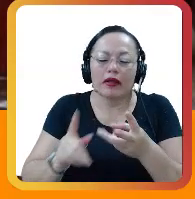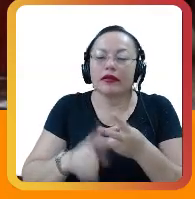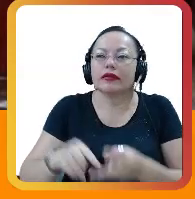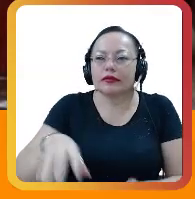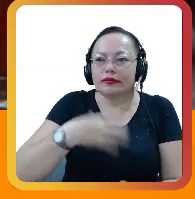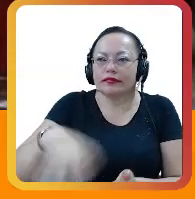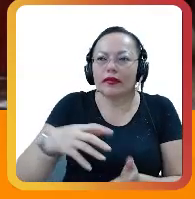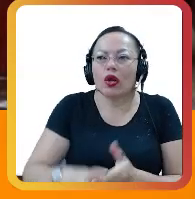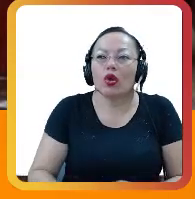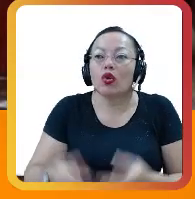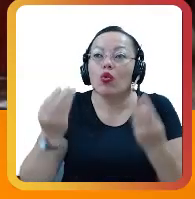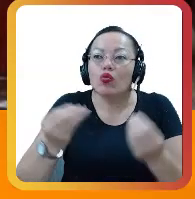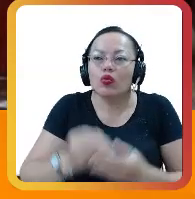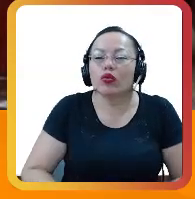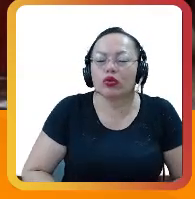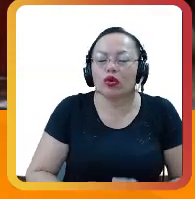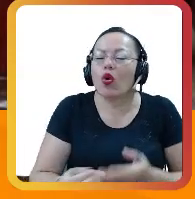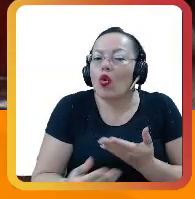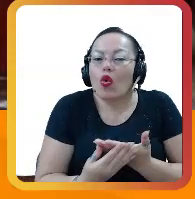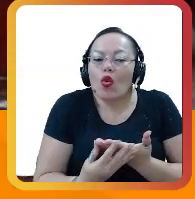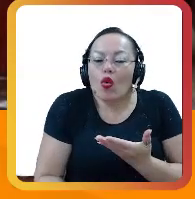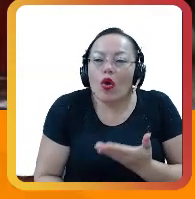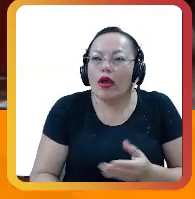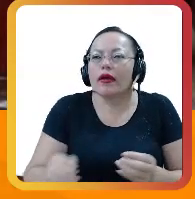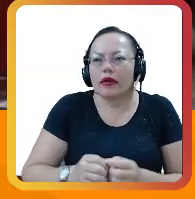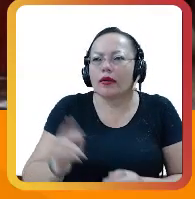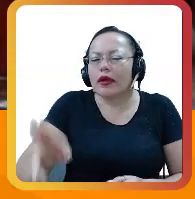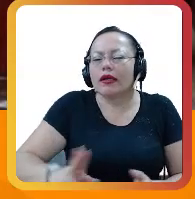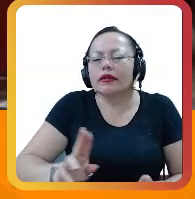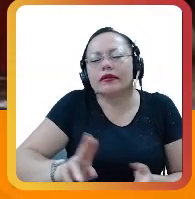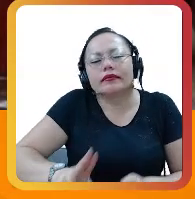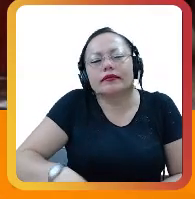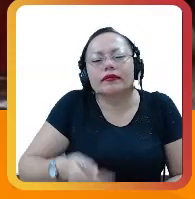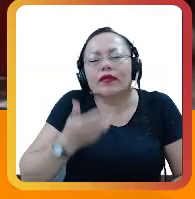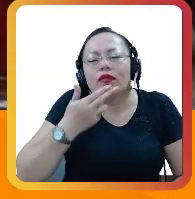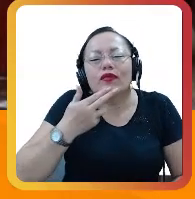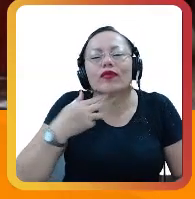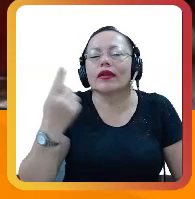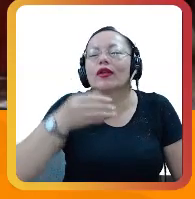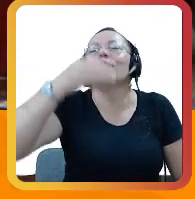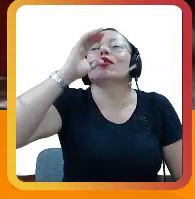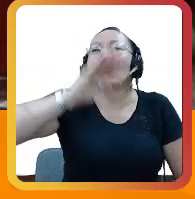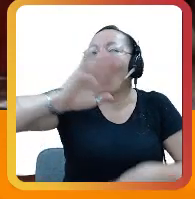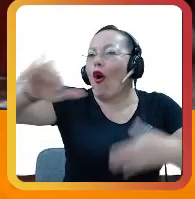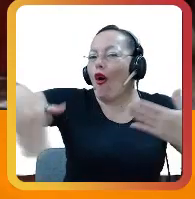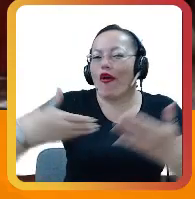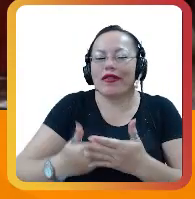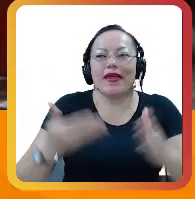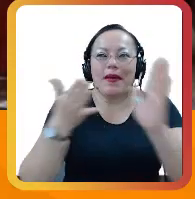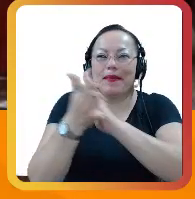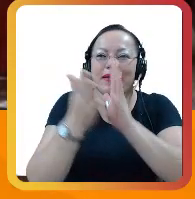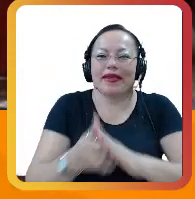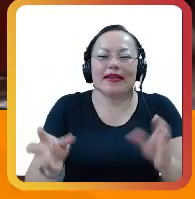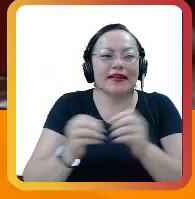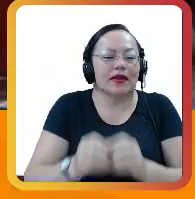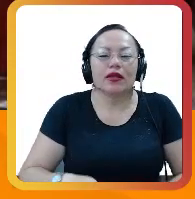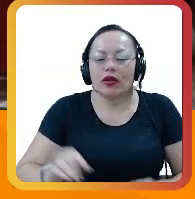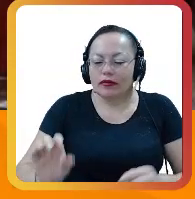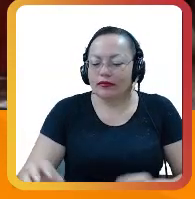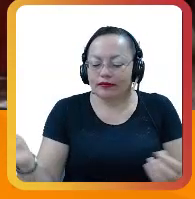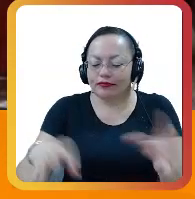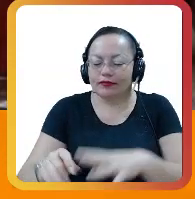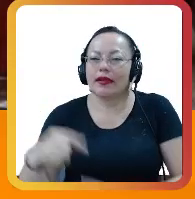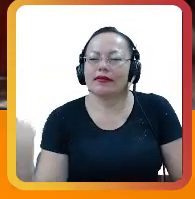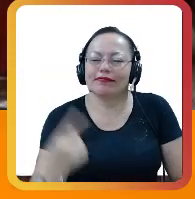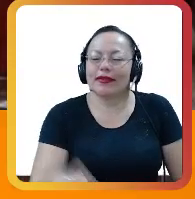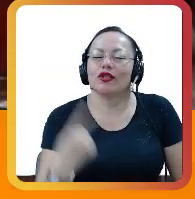con bastante jugo y miel al gusto para poder endulzar. Todo esto también se licúa y